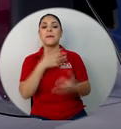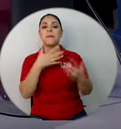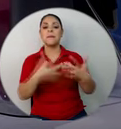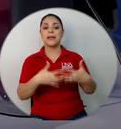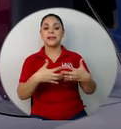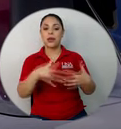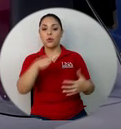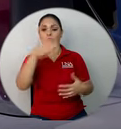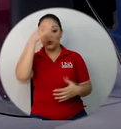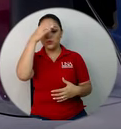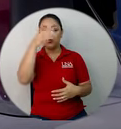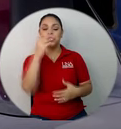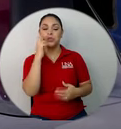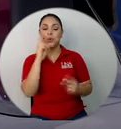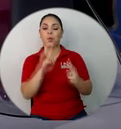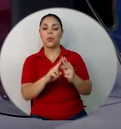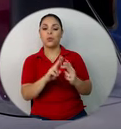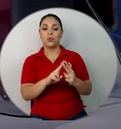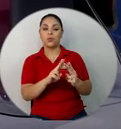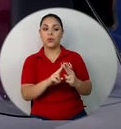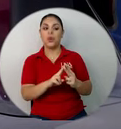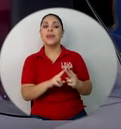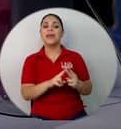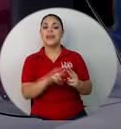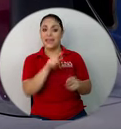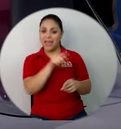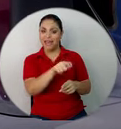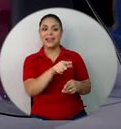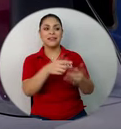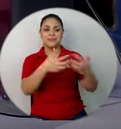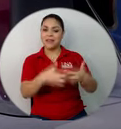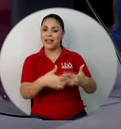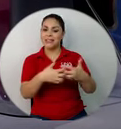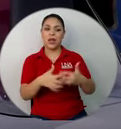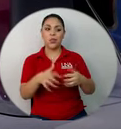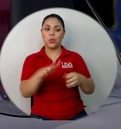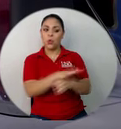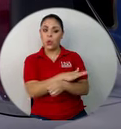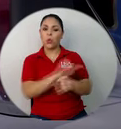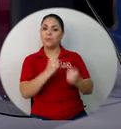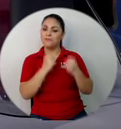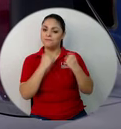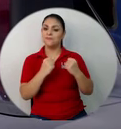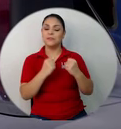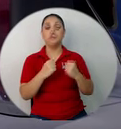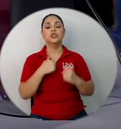cultura que la organización tiene, de que como organización, como un todo, estamos